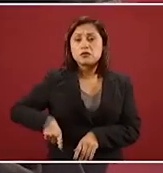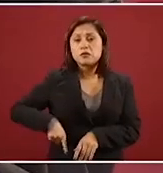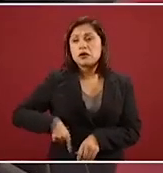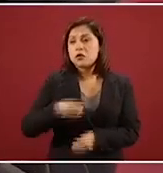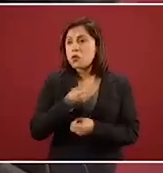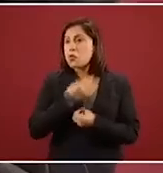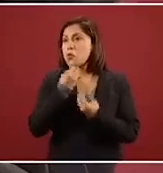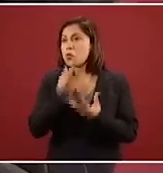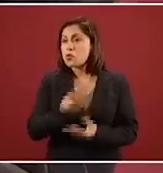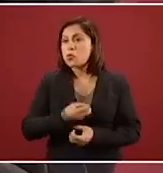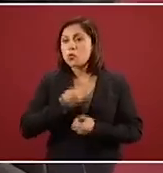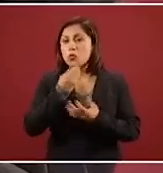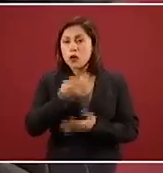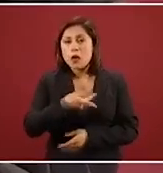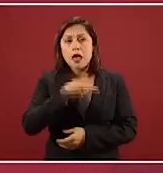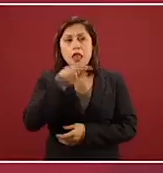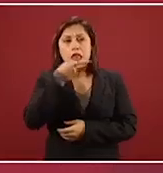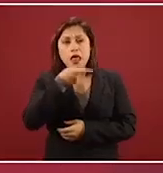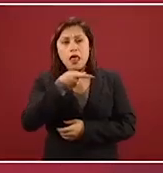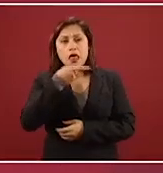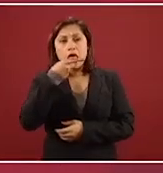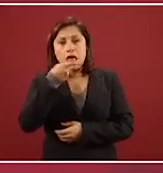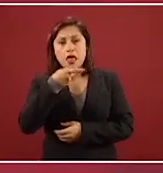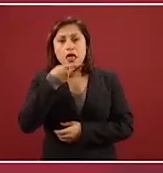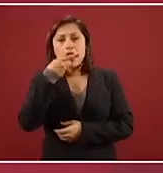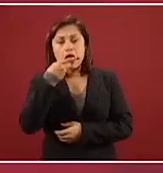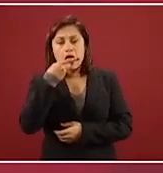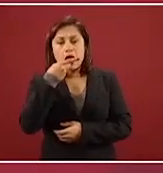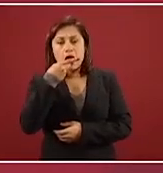mencionó la palabra corrupción.